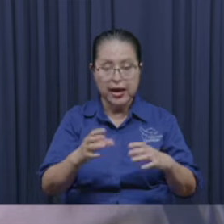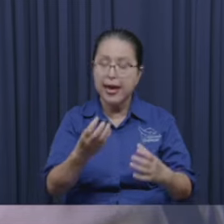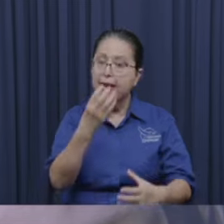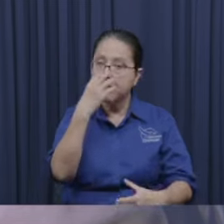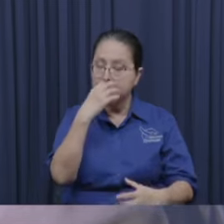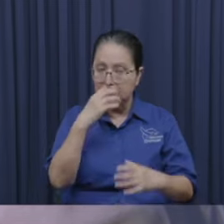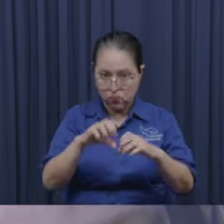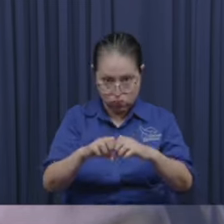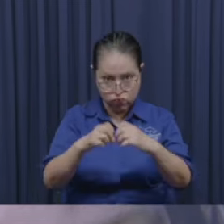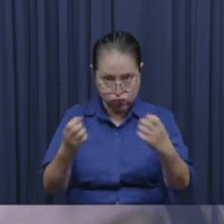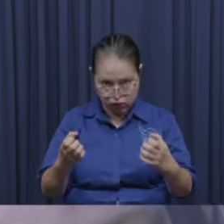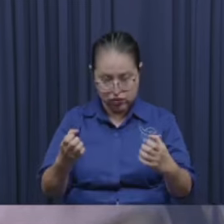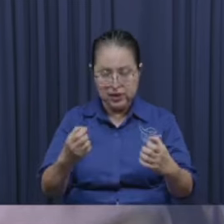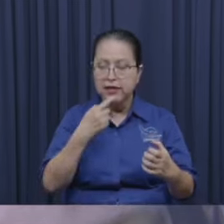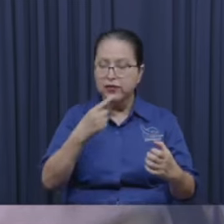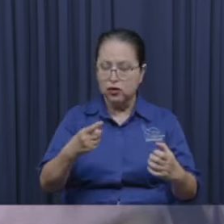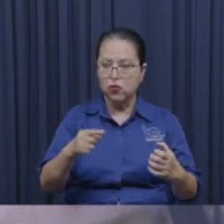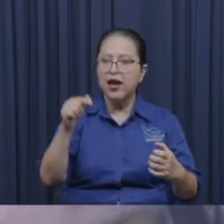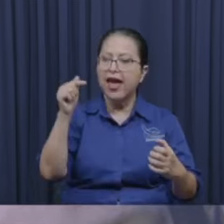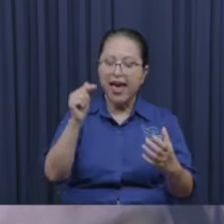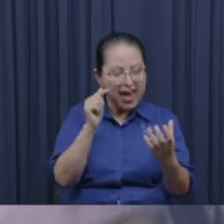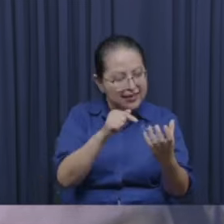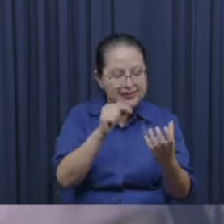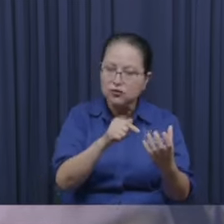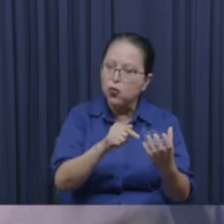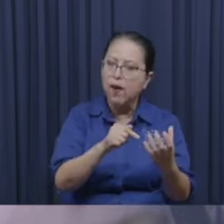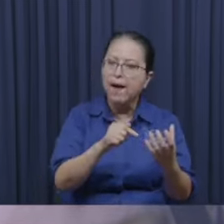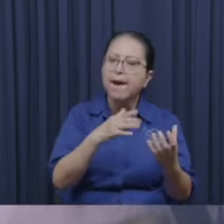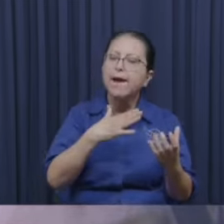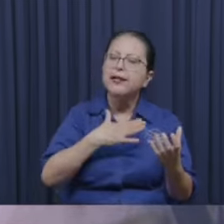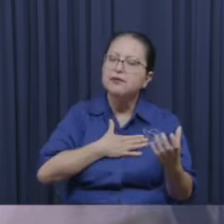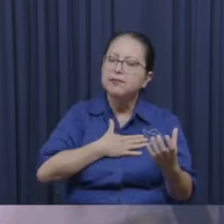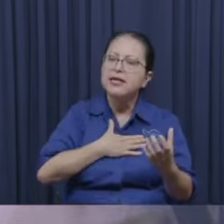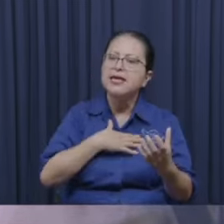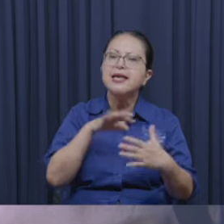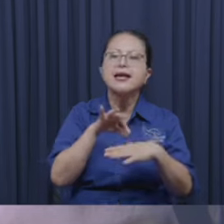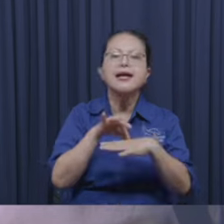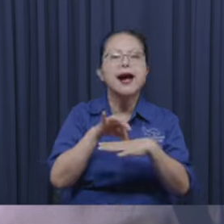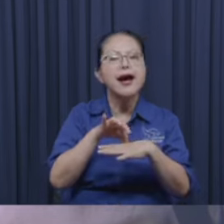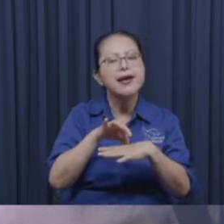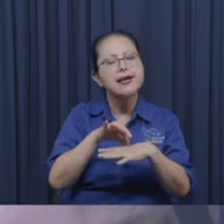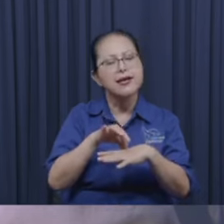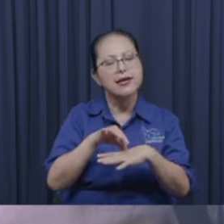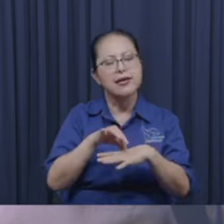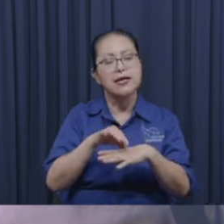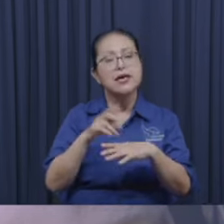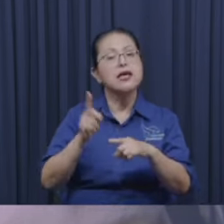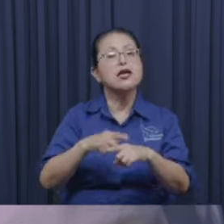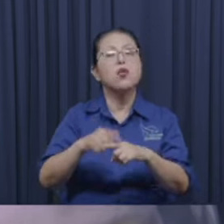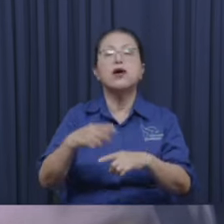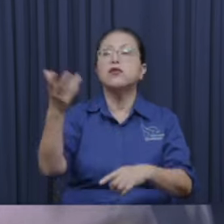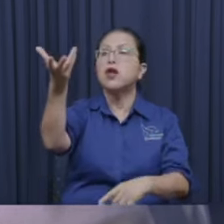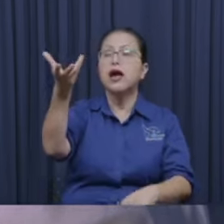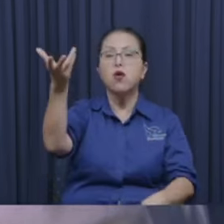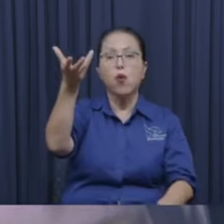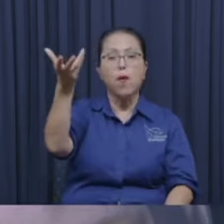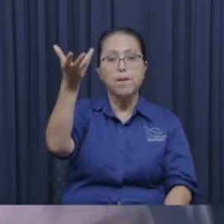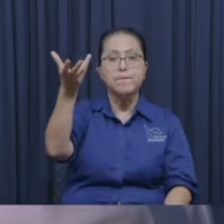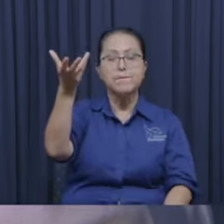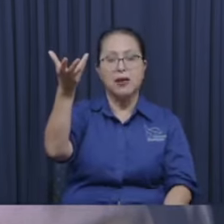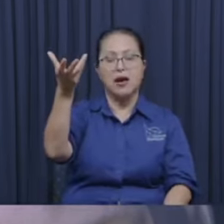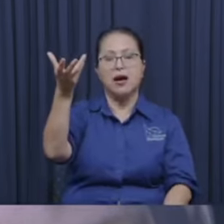esto es mi cuerpo es mi carne y Cuando levantó la copa era vino era sangre